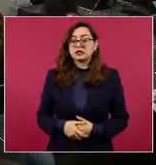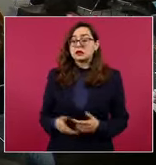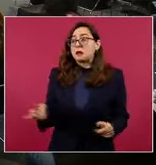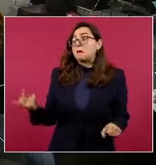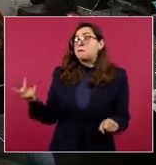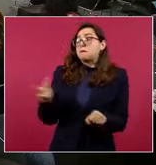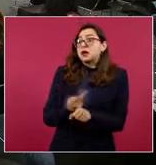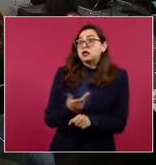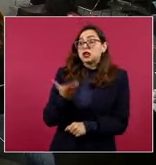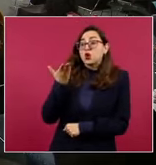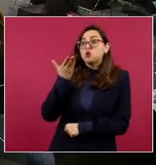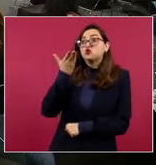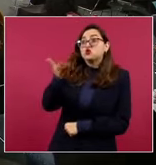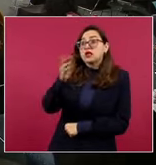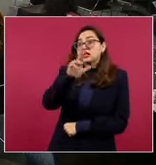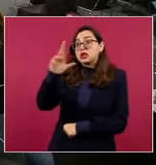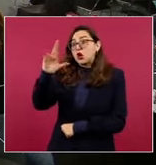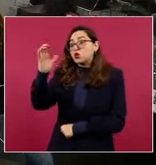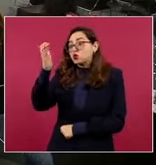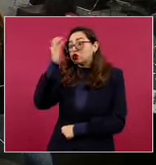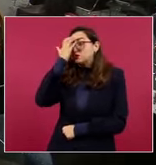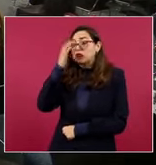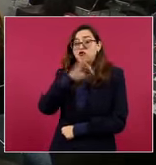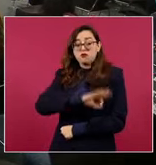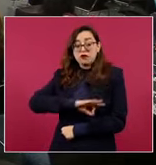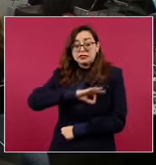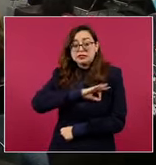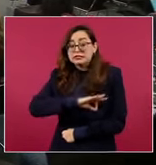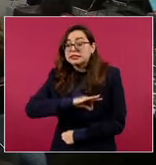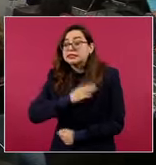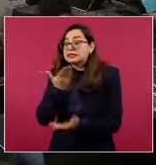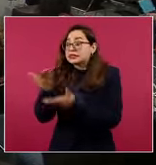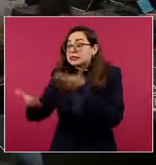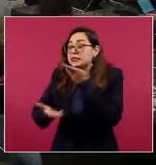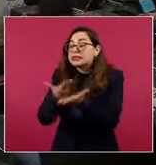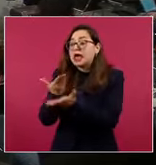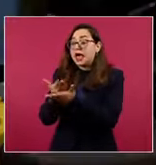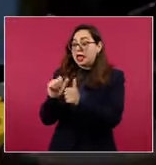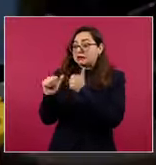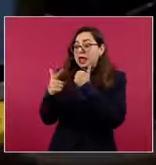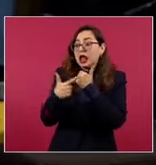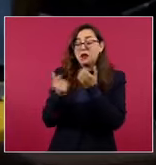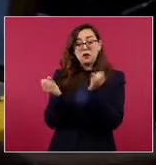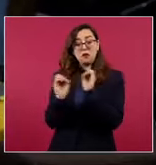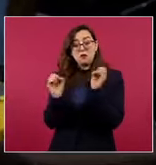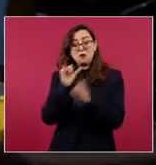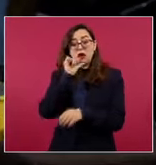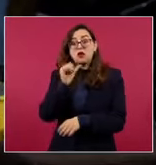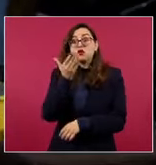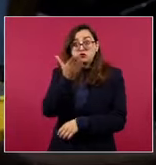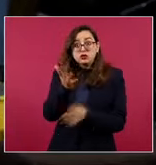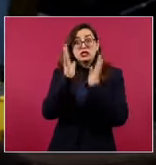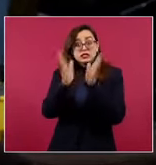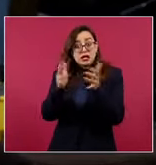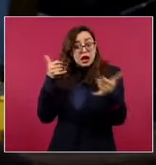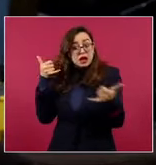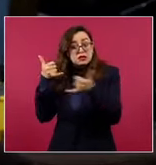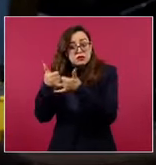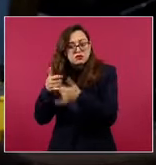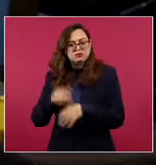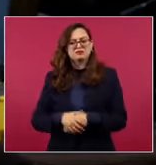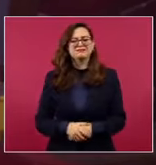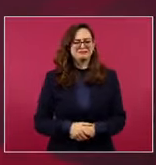reconocimiento a la ministra desde ayer, saber bueno si se comunicó con ella para ya sí, hacer esta reconocimiento. Sí, sí,